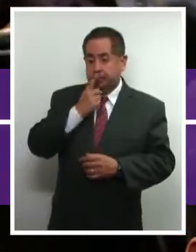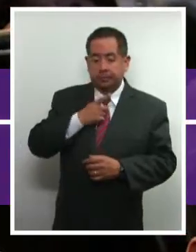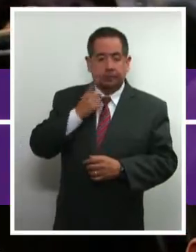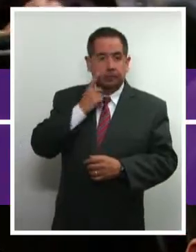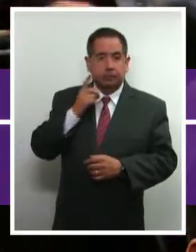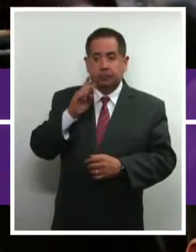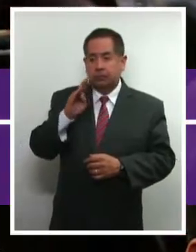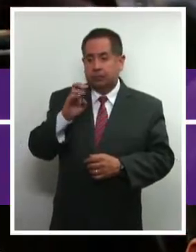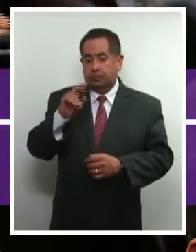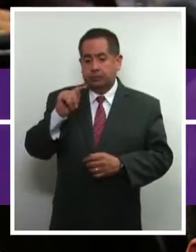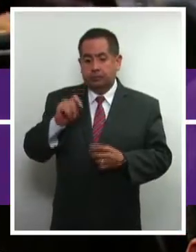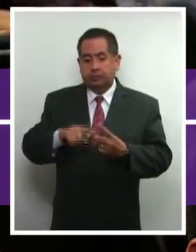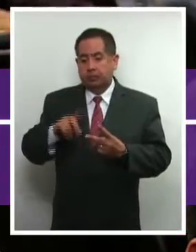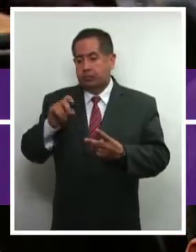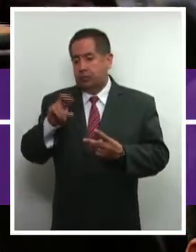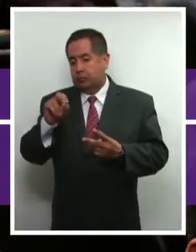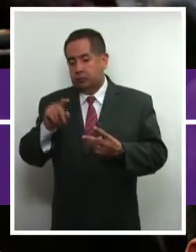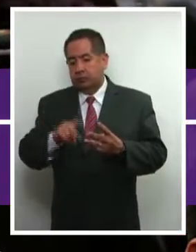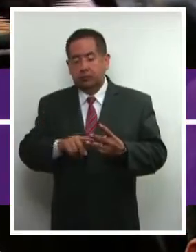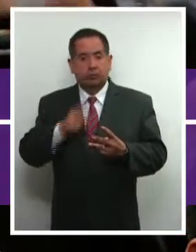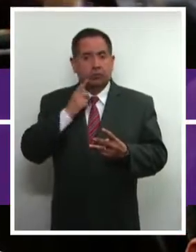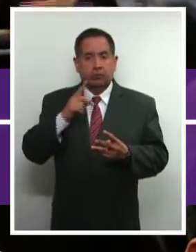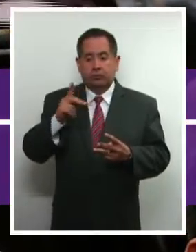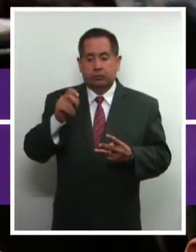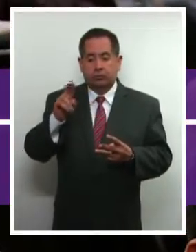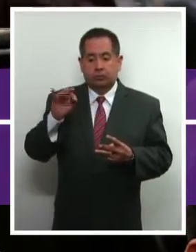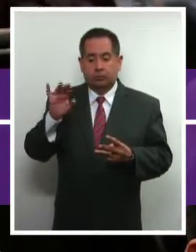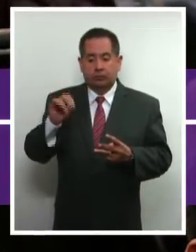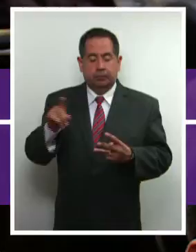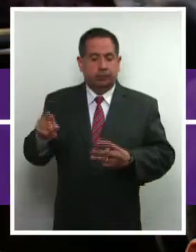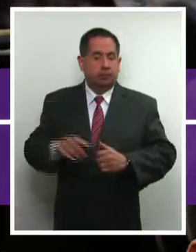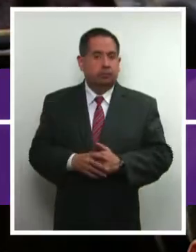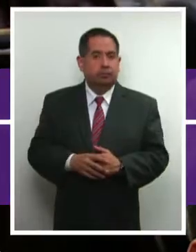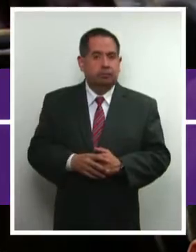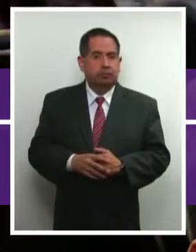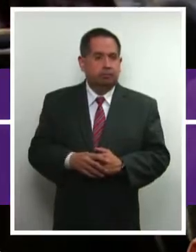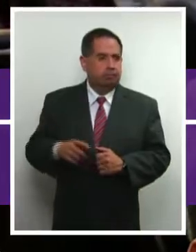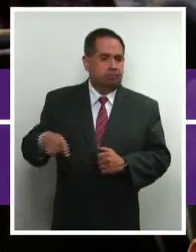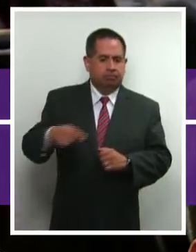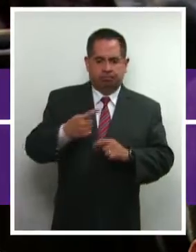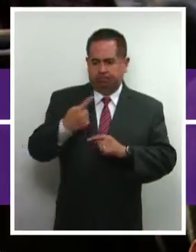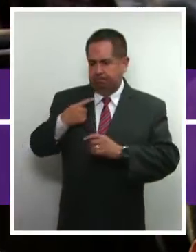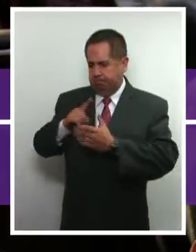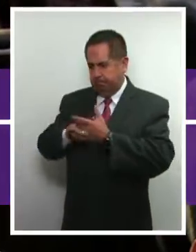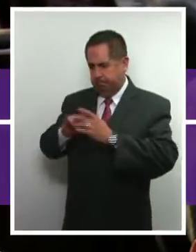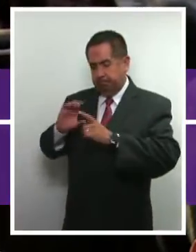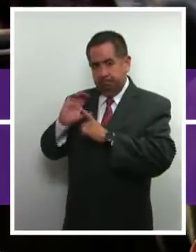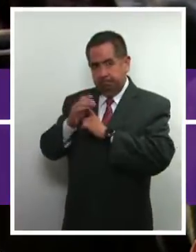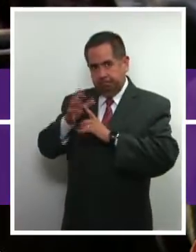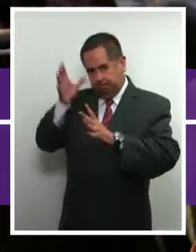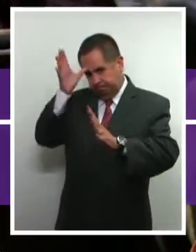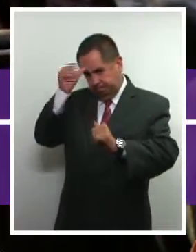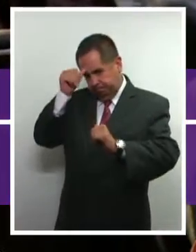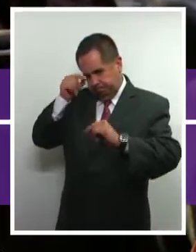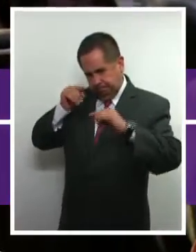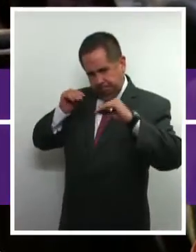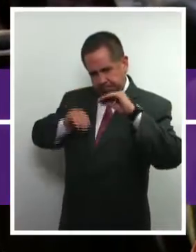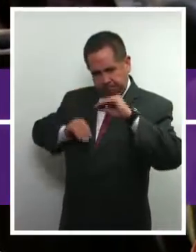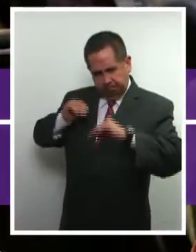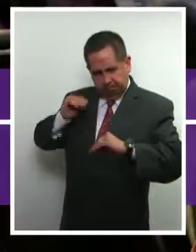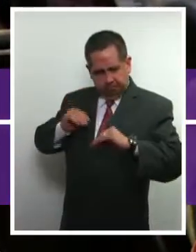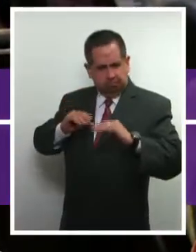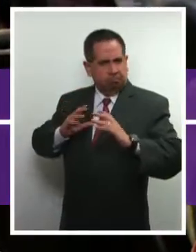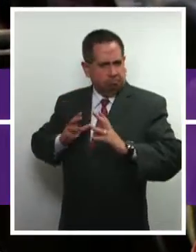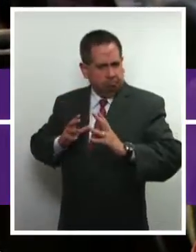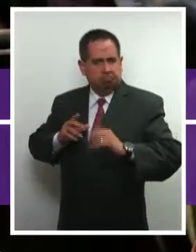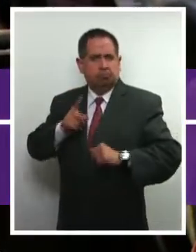Luján, Dolores Padierna y el diputado Porfirio. Construimos un acuerdo en las comisiones. Todos